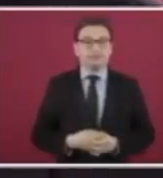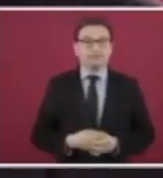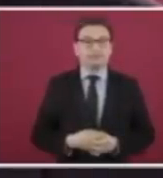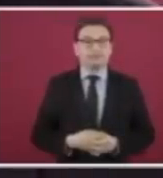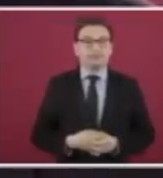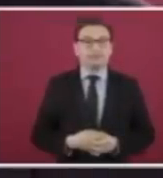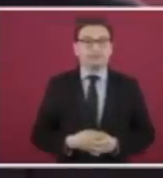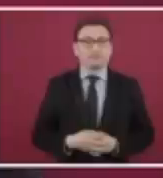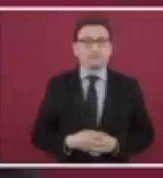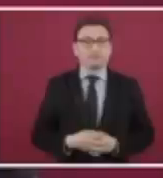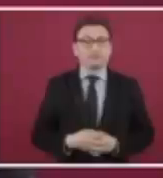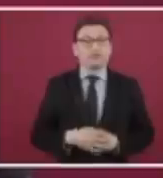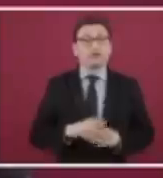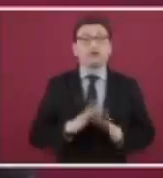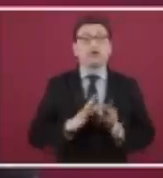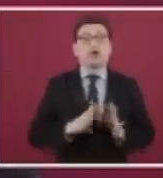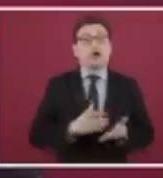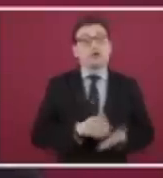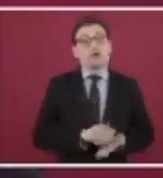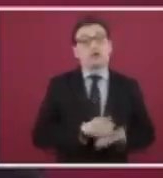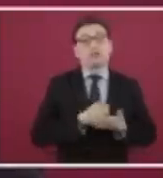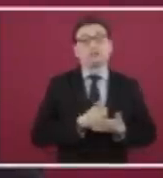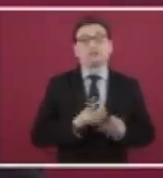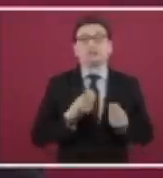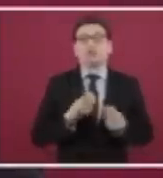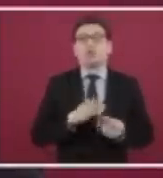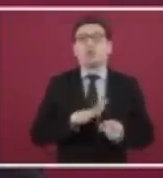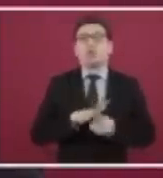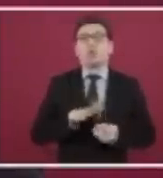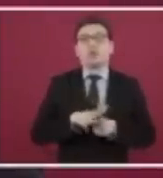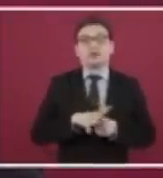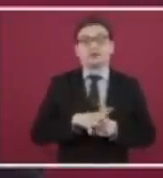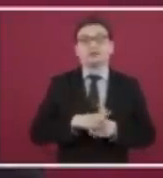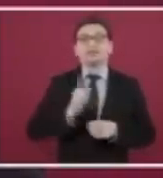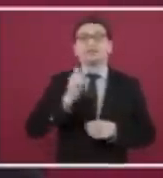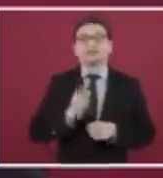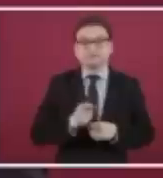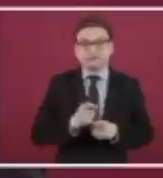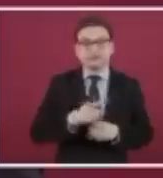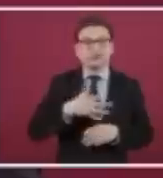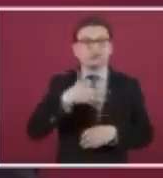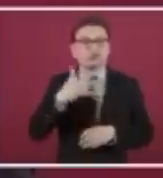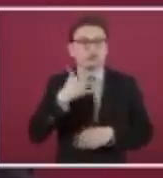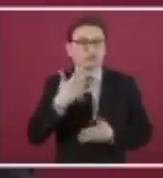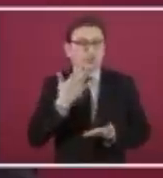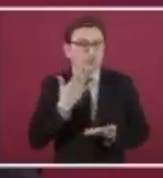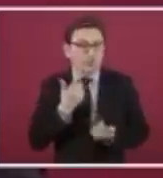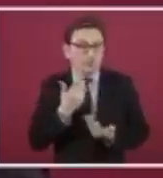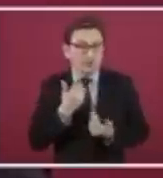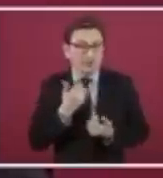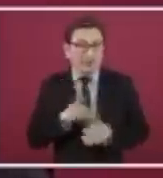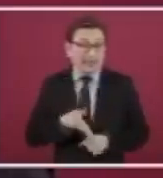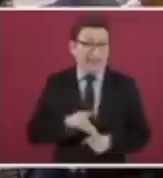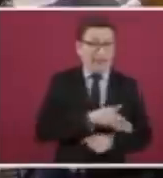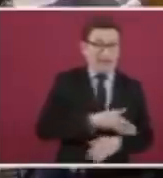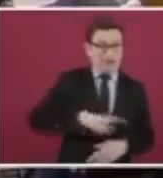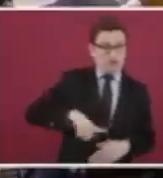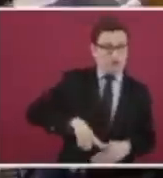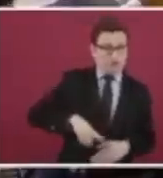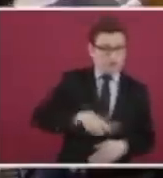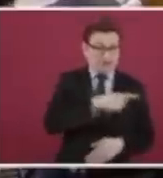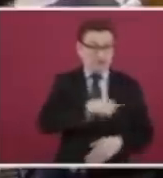Ya no hay la corrupción que existía cuando ellos gobernaban.